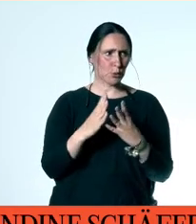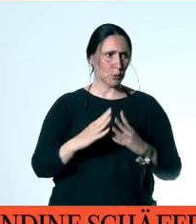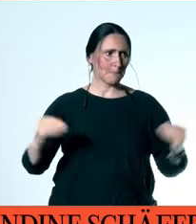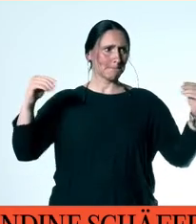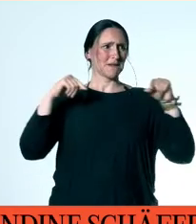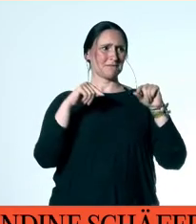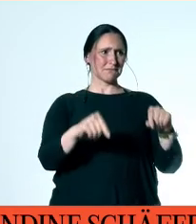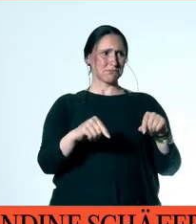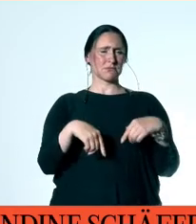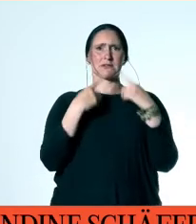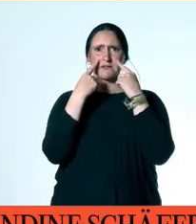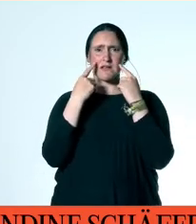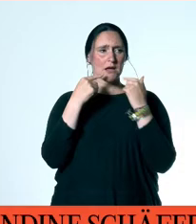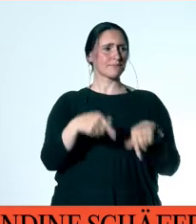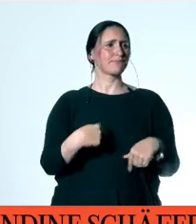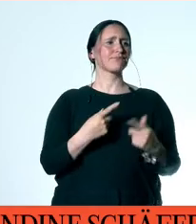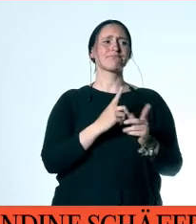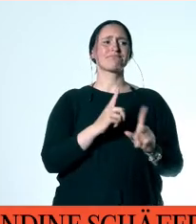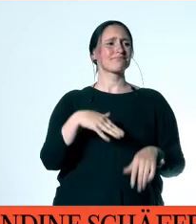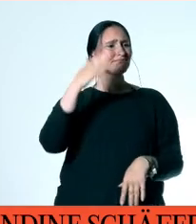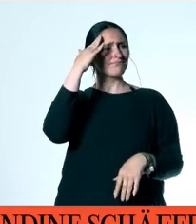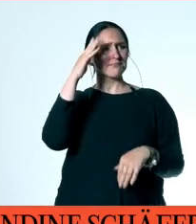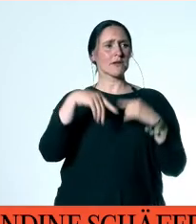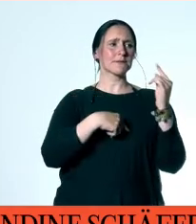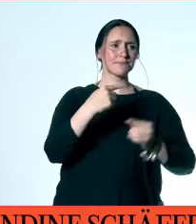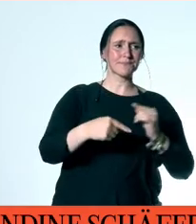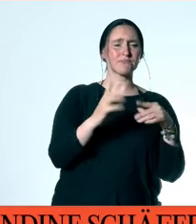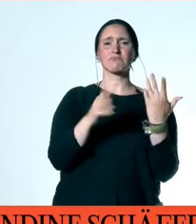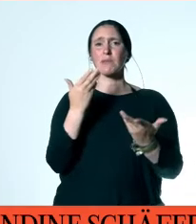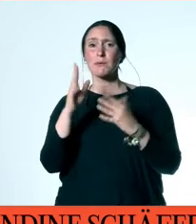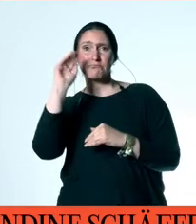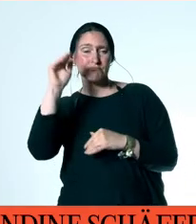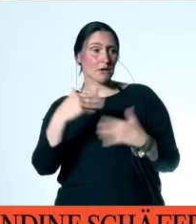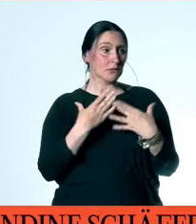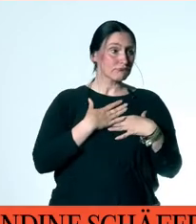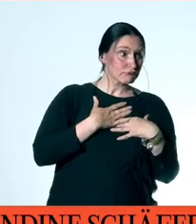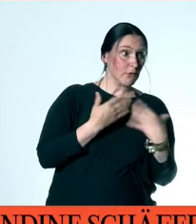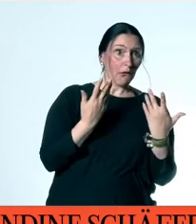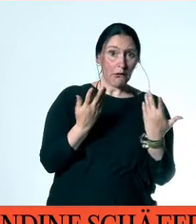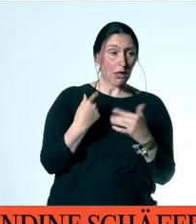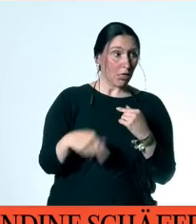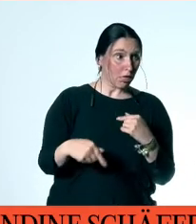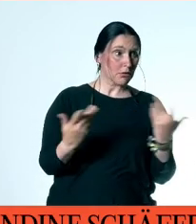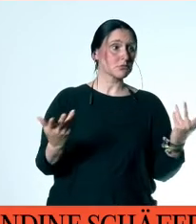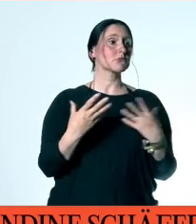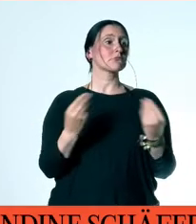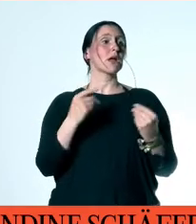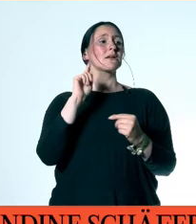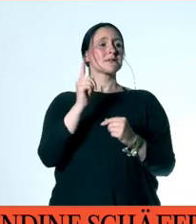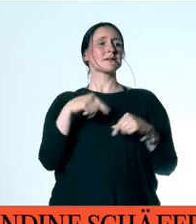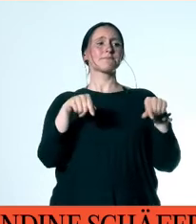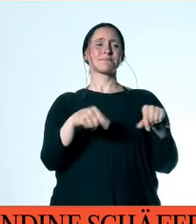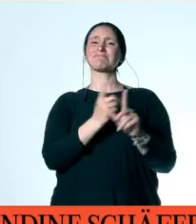sería muy triste. No sé, como que le falta algo a la gente, le faltaría algo al pueblo y no es lo